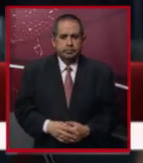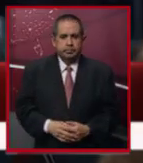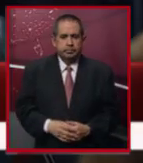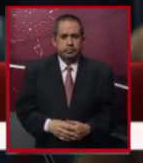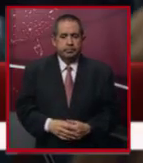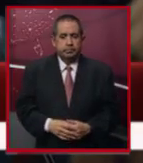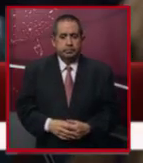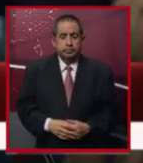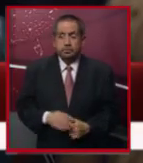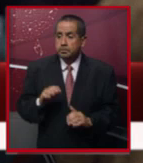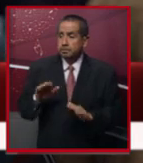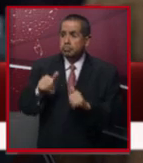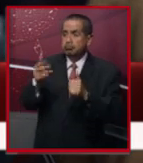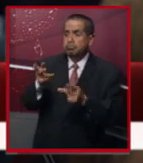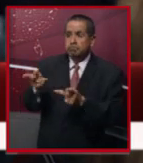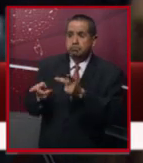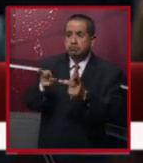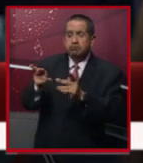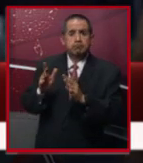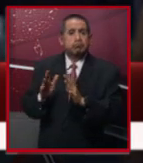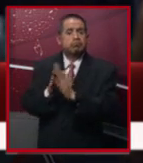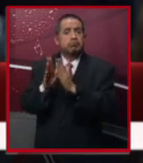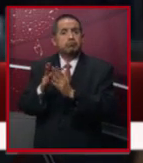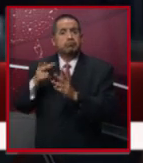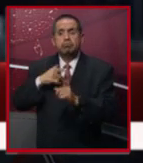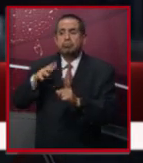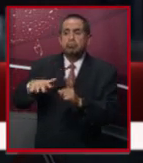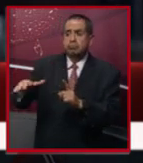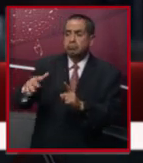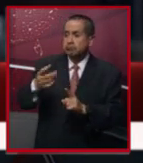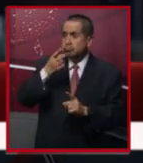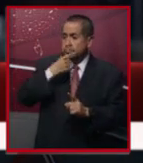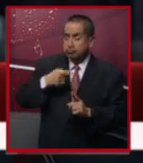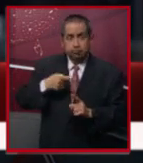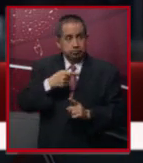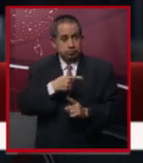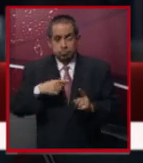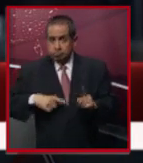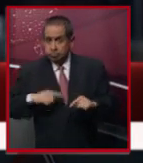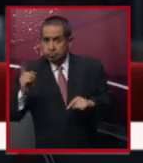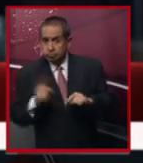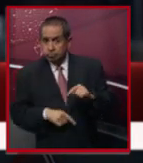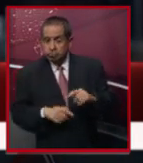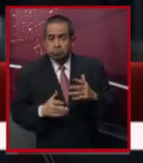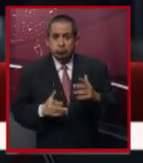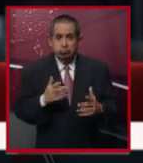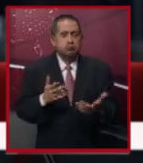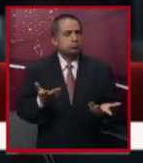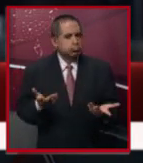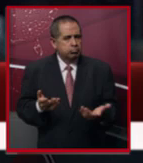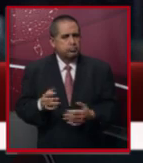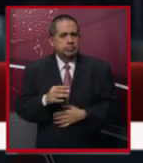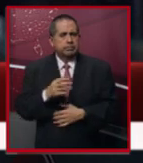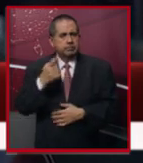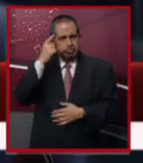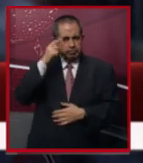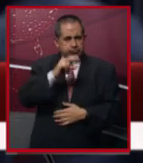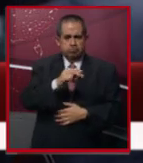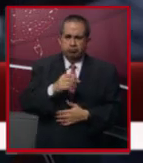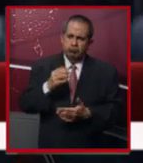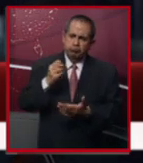Porque la consulta popular y la revocación de mandato tienen la finalidad de inhibir la tendencia abusiva, unilateral